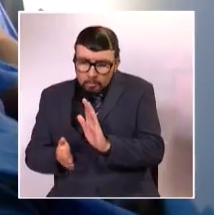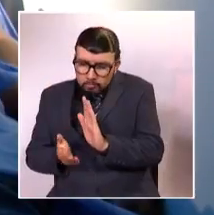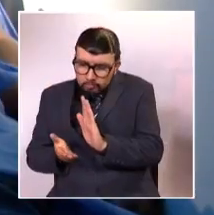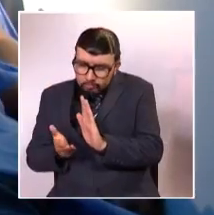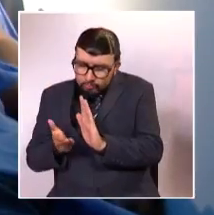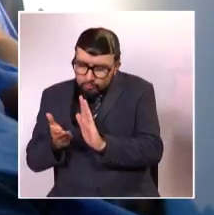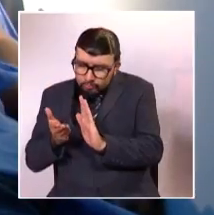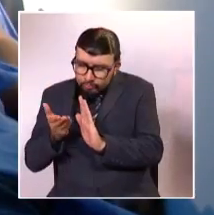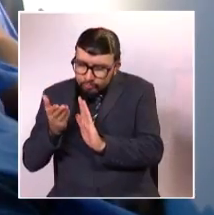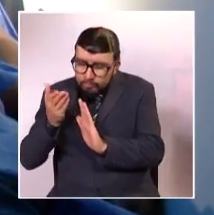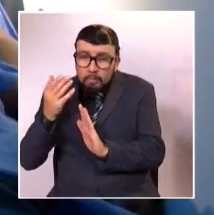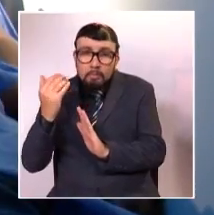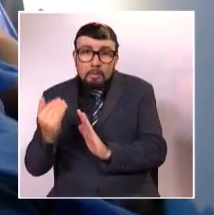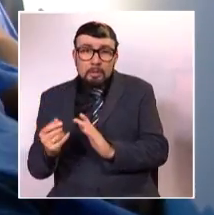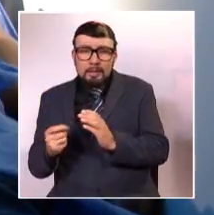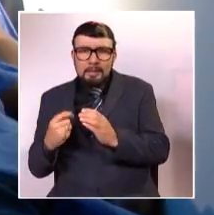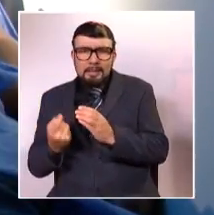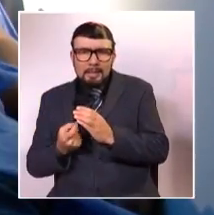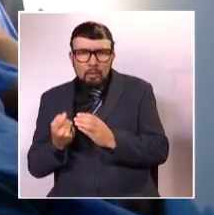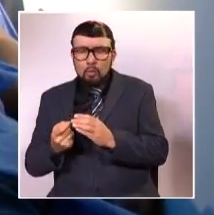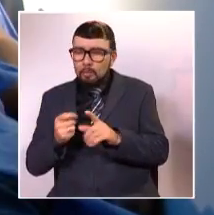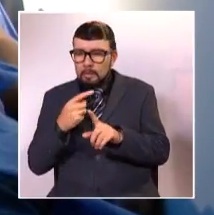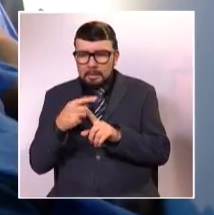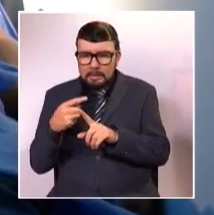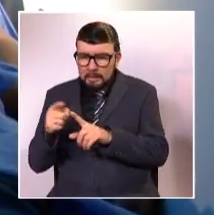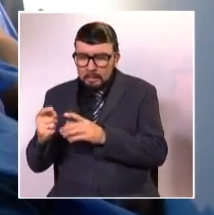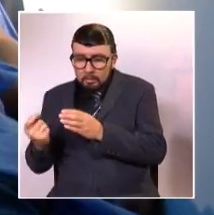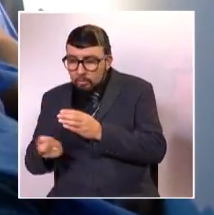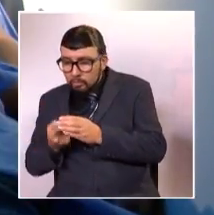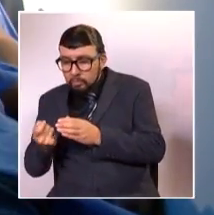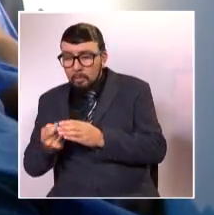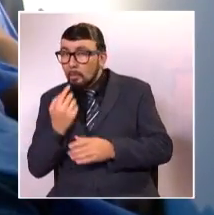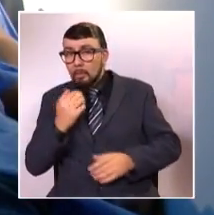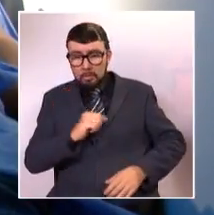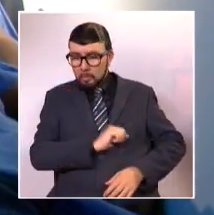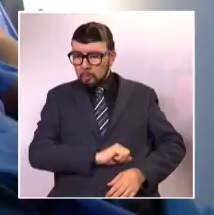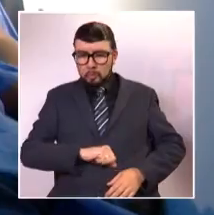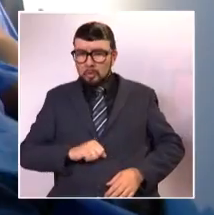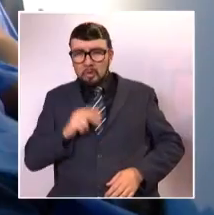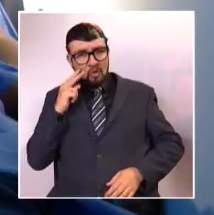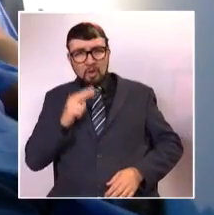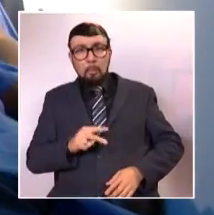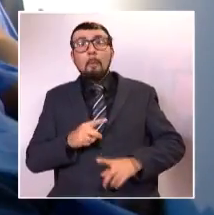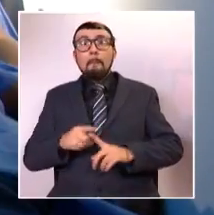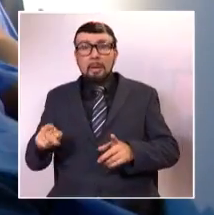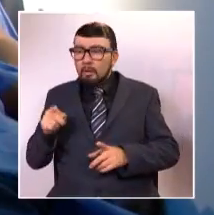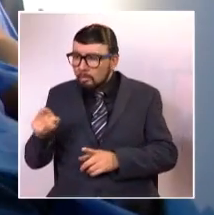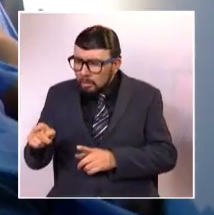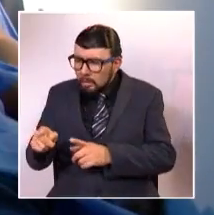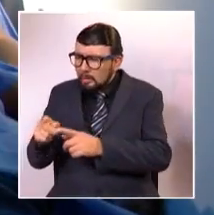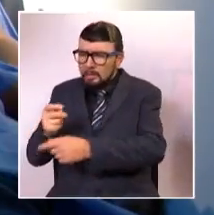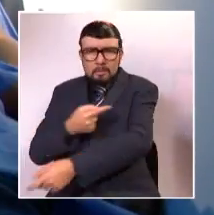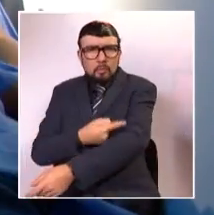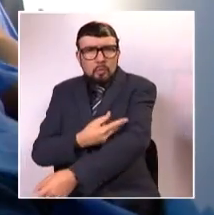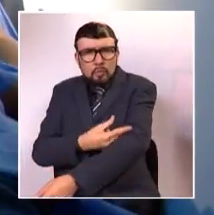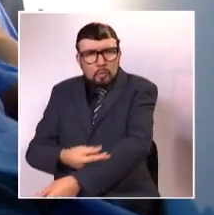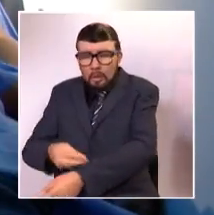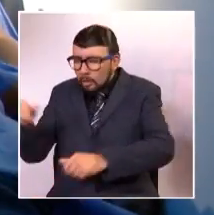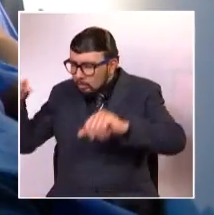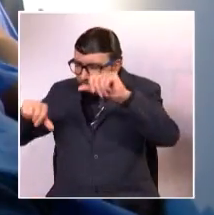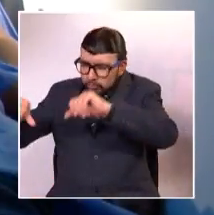células o tumores de pequeñas micras que en la ecografía no vemos, y de pronto su ecografía también de